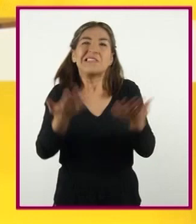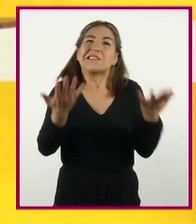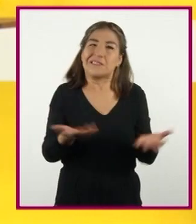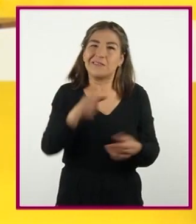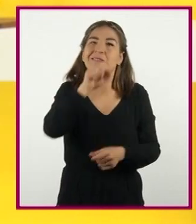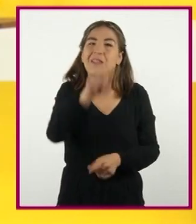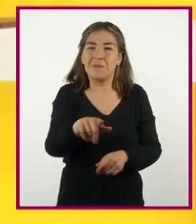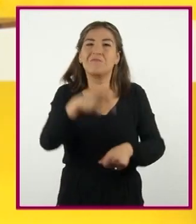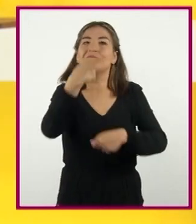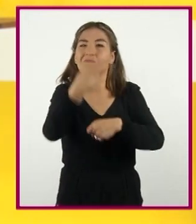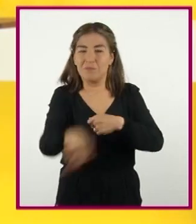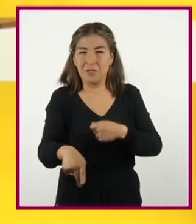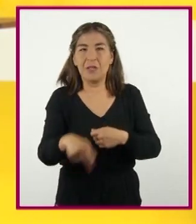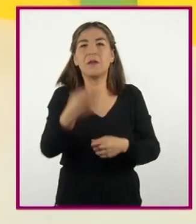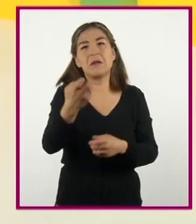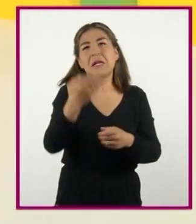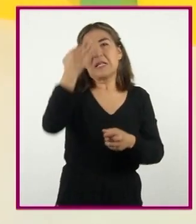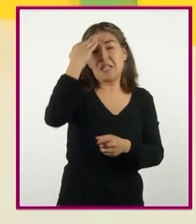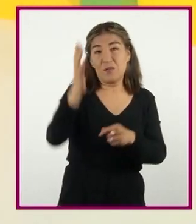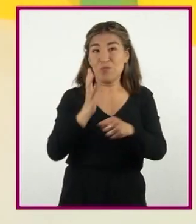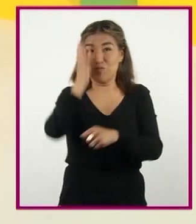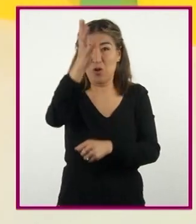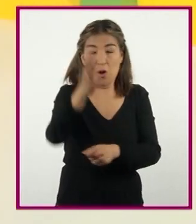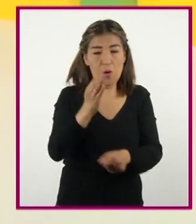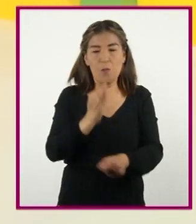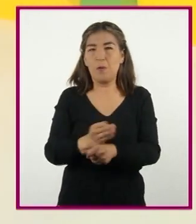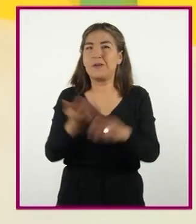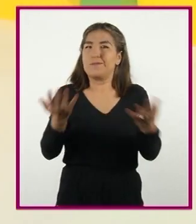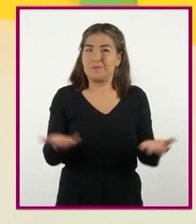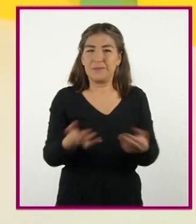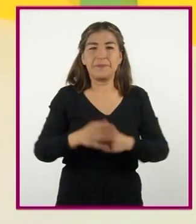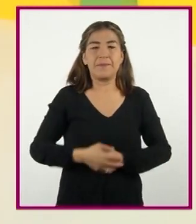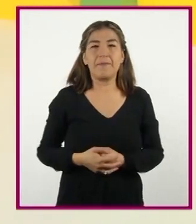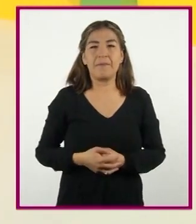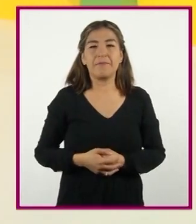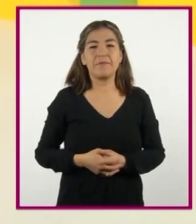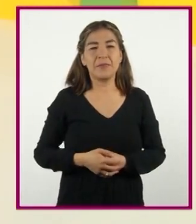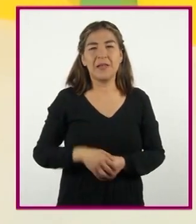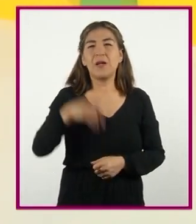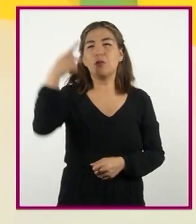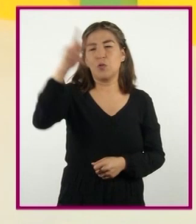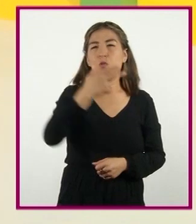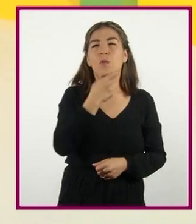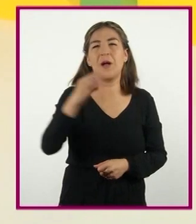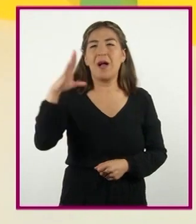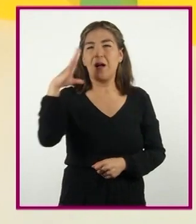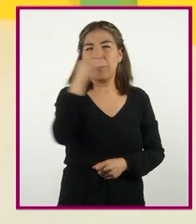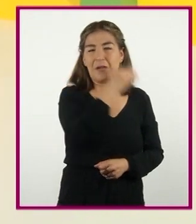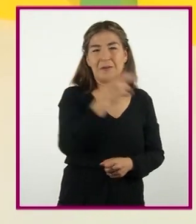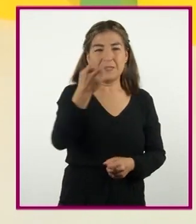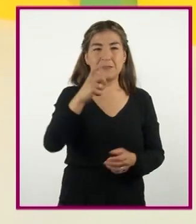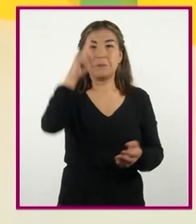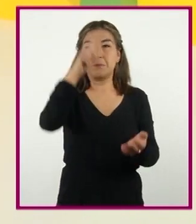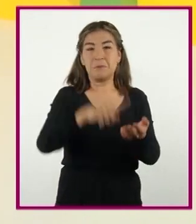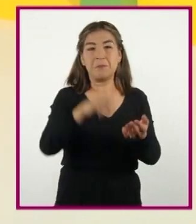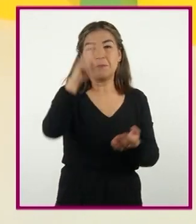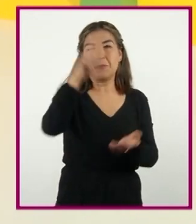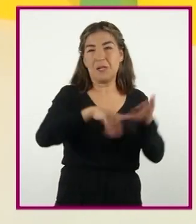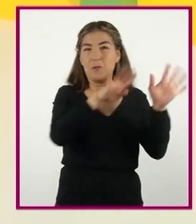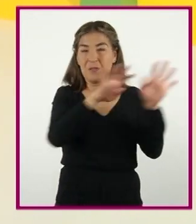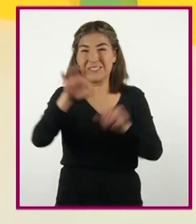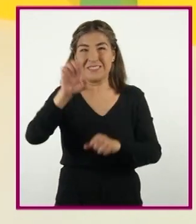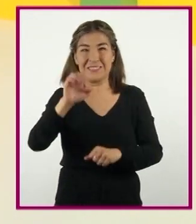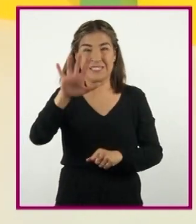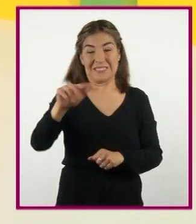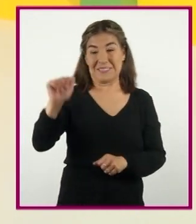a corto o largo plazo. Publio Terencio, el africano, en el año 165 antes de nuestra